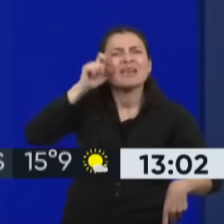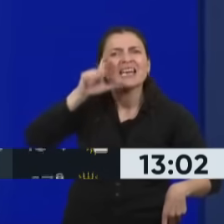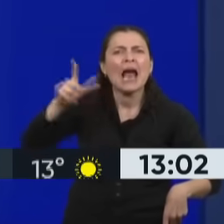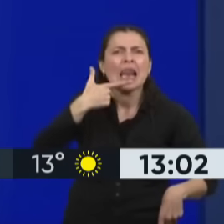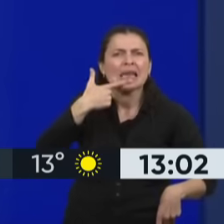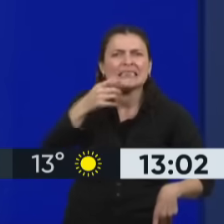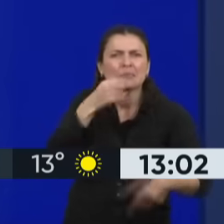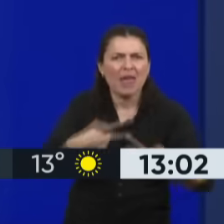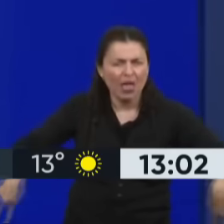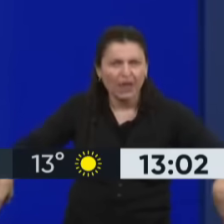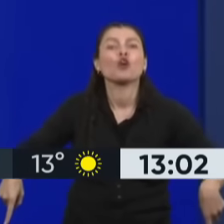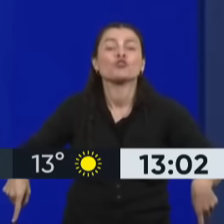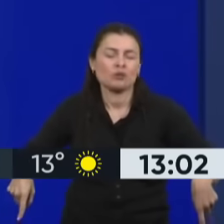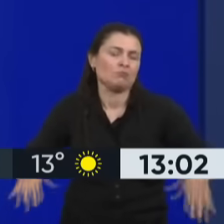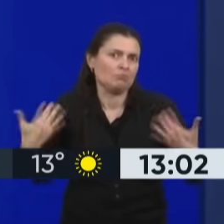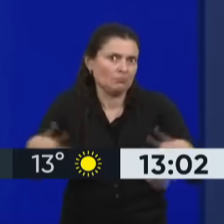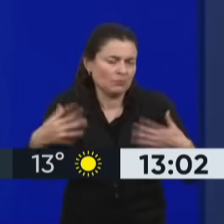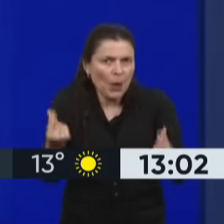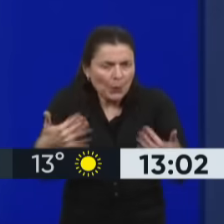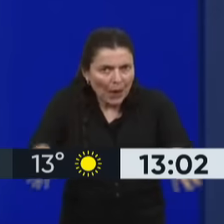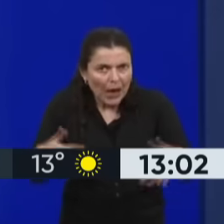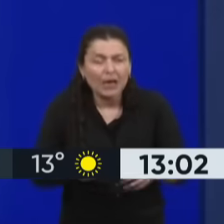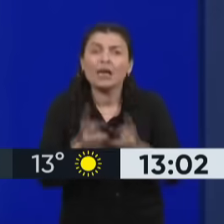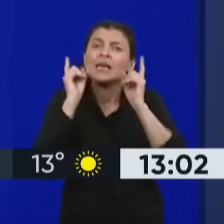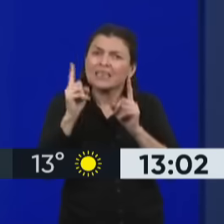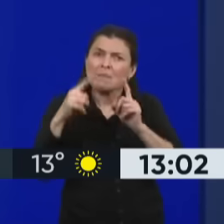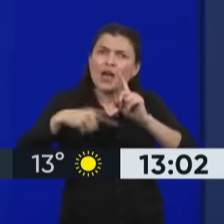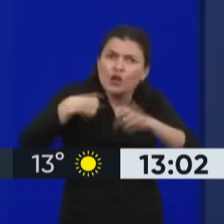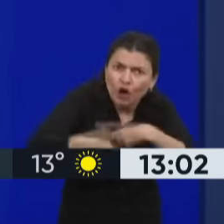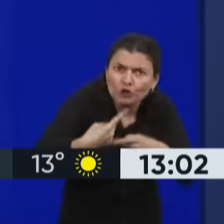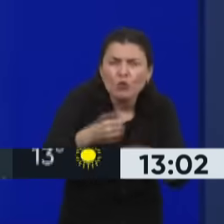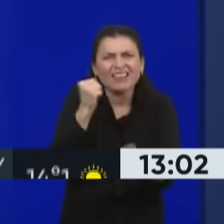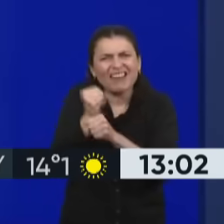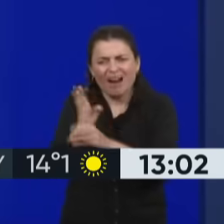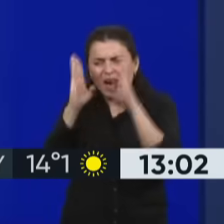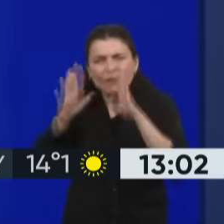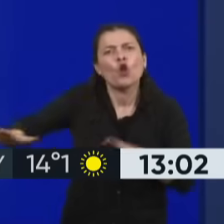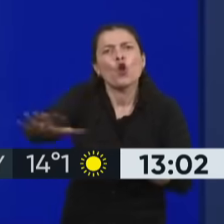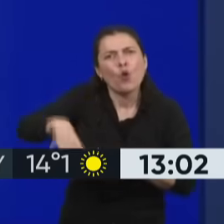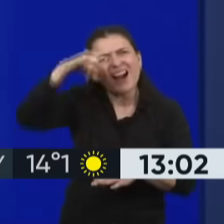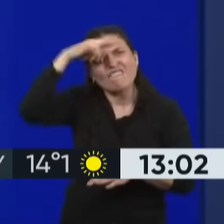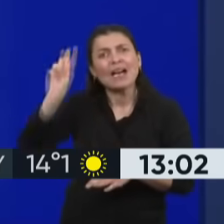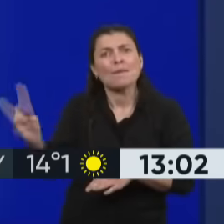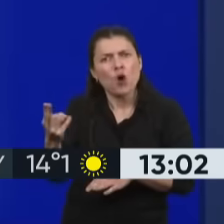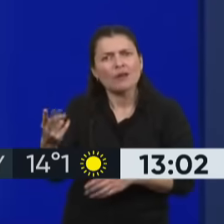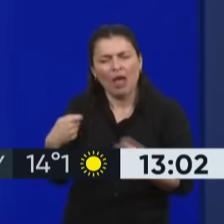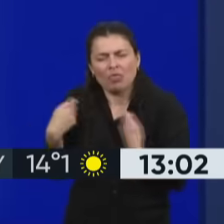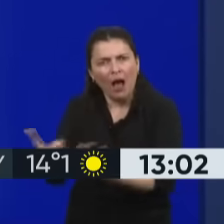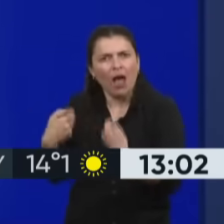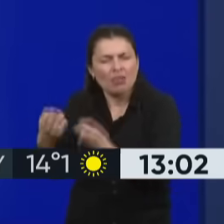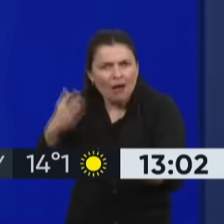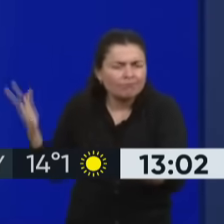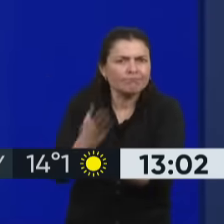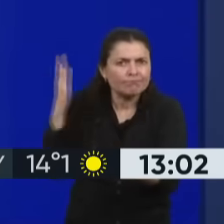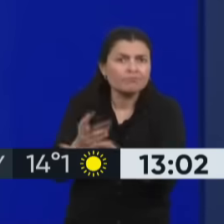Es decir, ni que hablar todo lo que tiene que ver con seguir desarrollando Vaca Muerta, ni que hablar, digamos, todo lo que aporta el